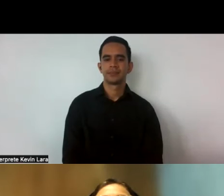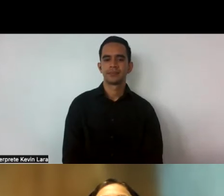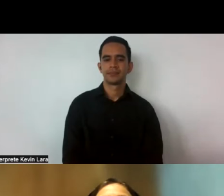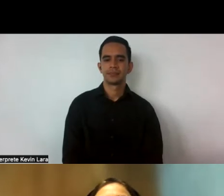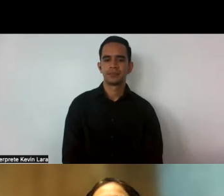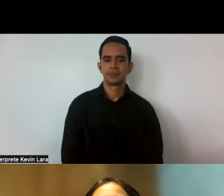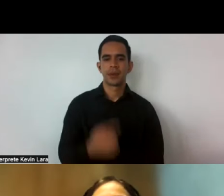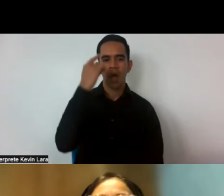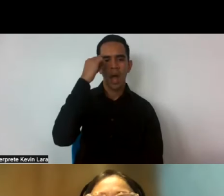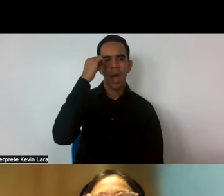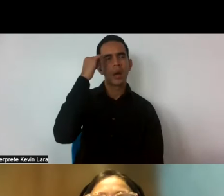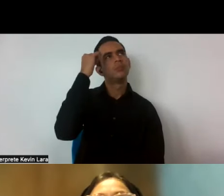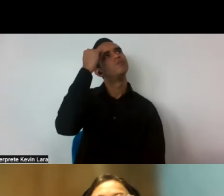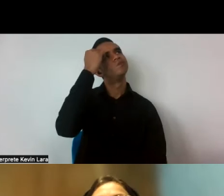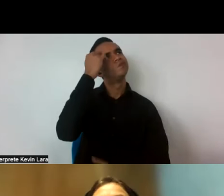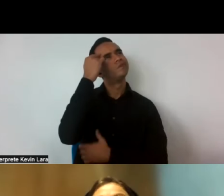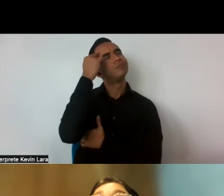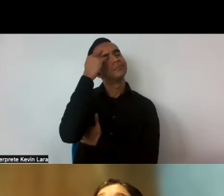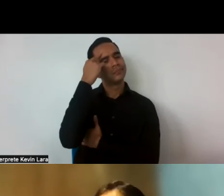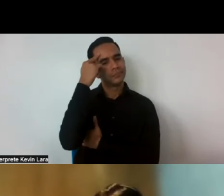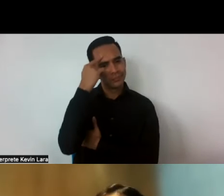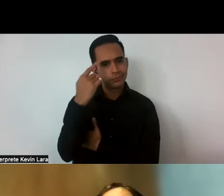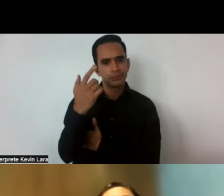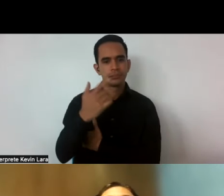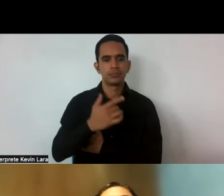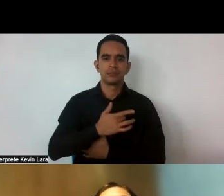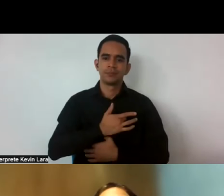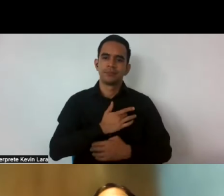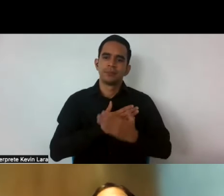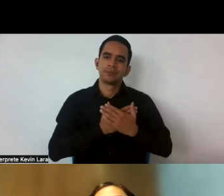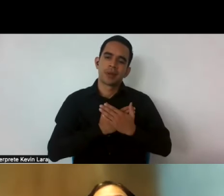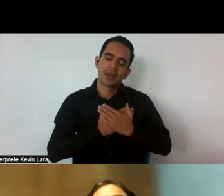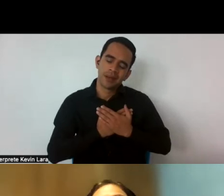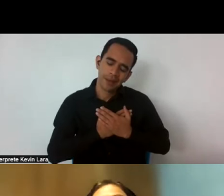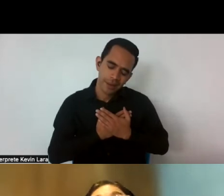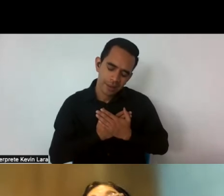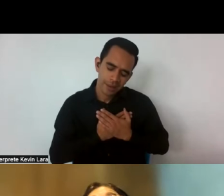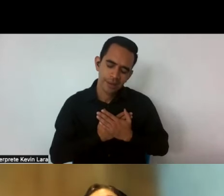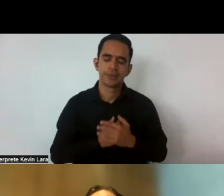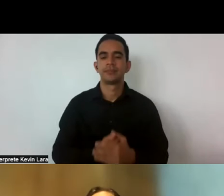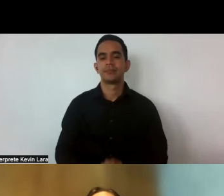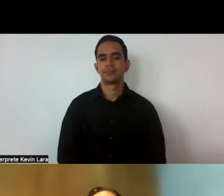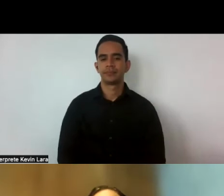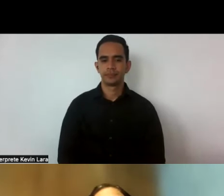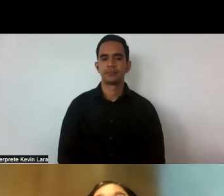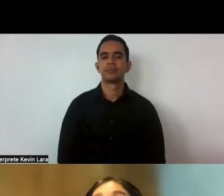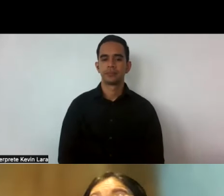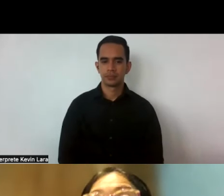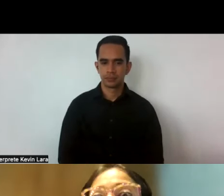Ah, veamos, me encanta. Empiezan a salir comentarios. Ternura, muy bien.